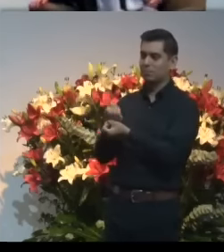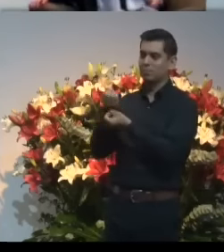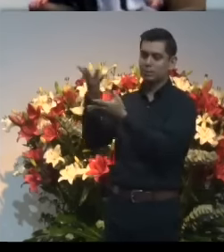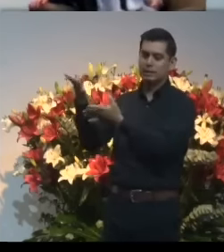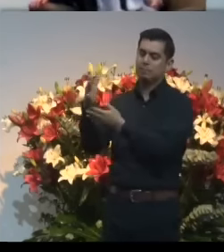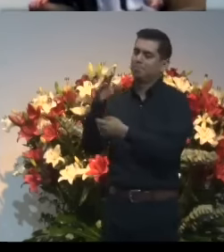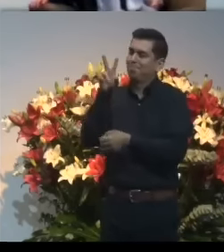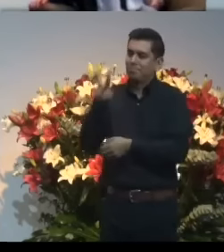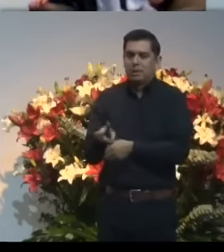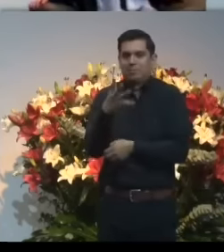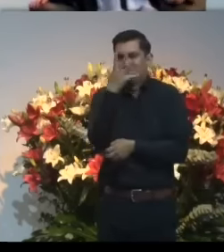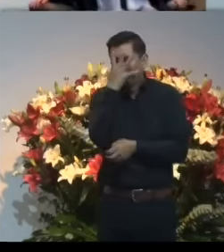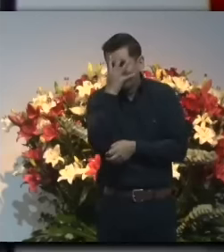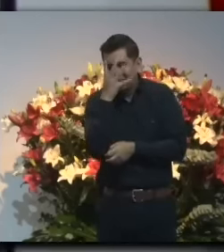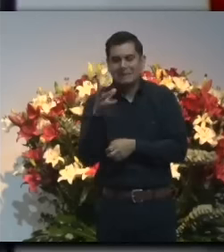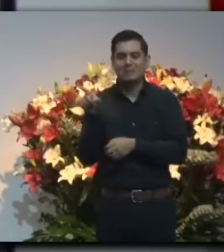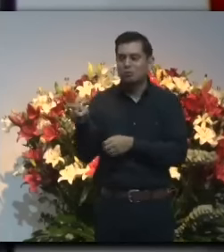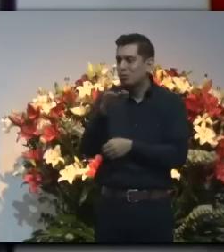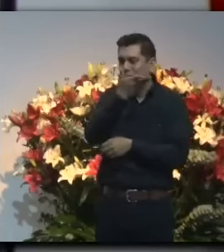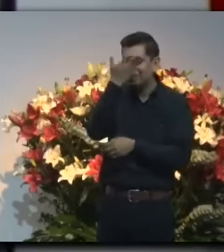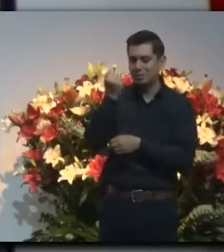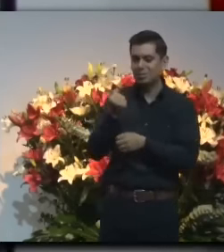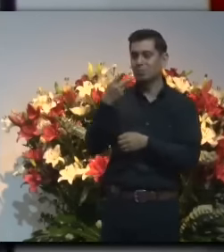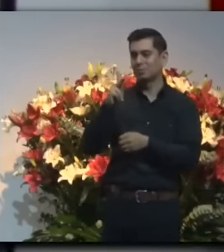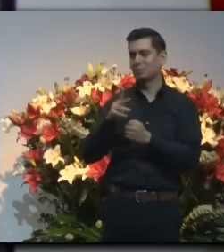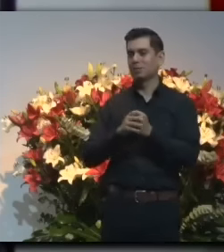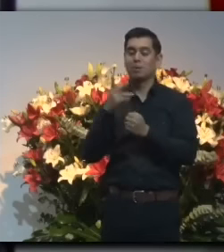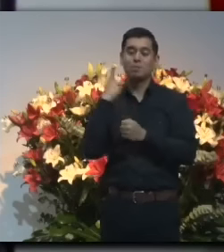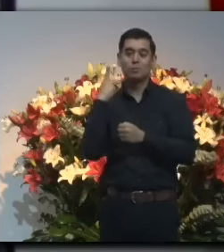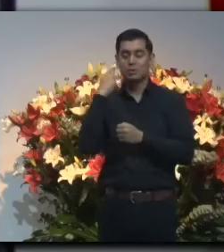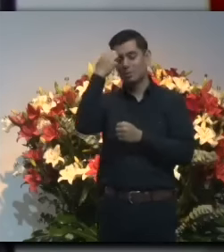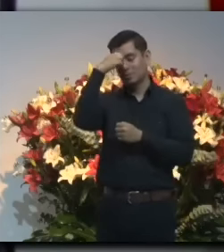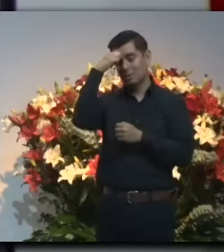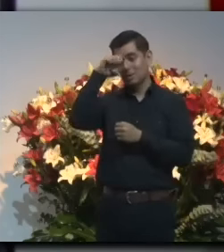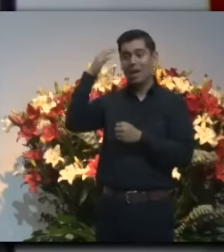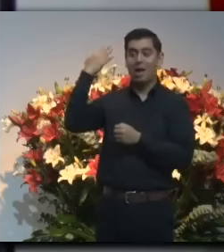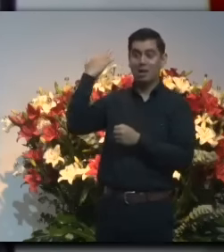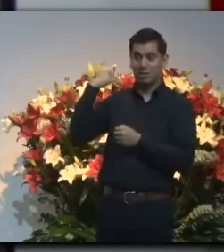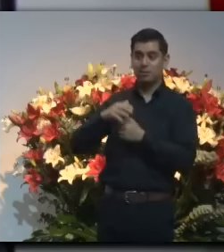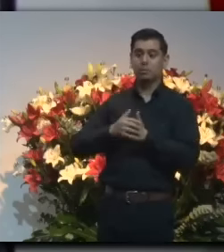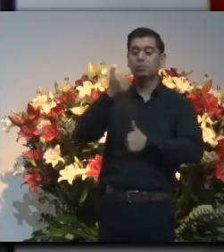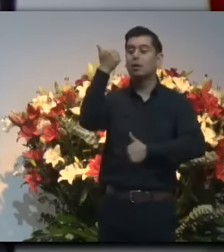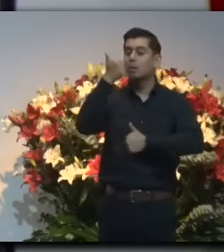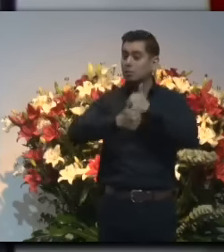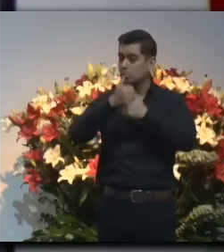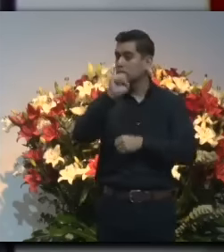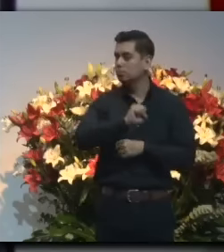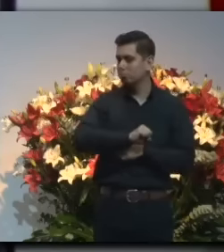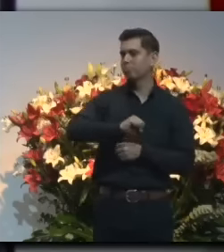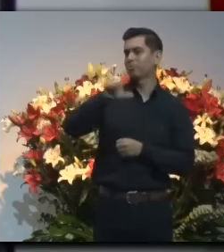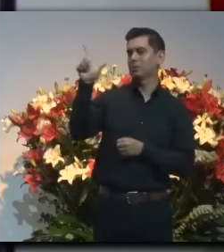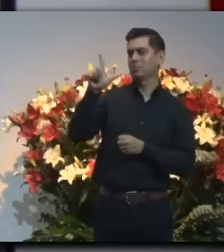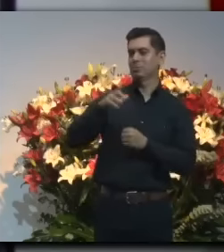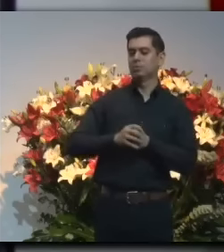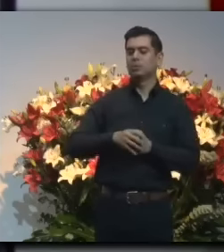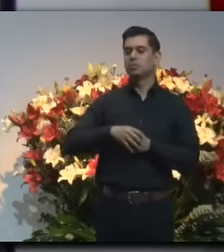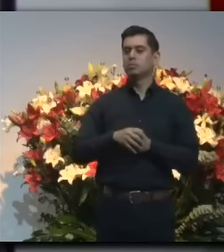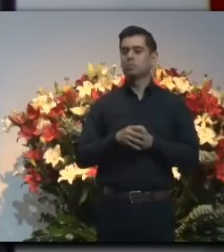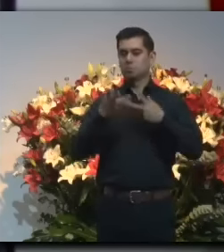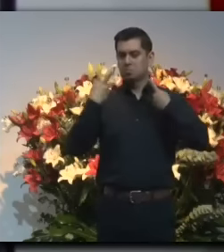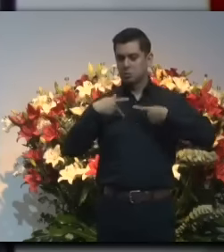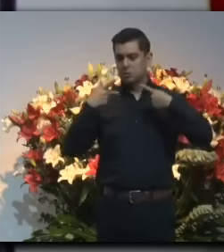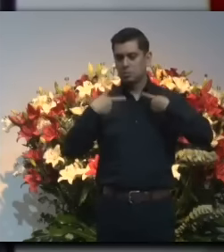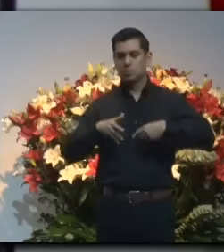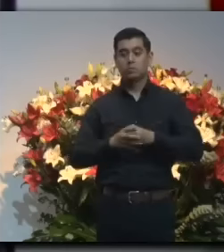las habilidades ni las capacidades. El servicio exterior se caracterizaba por una carrera profesional, por gente de verdad